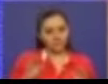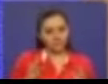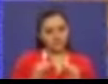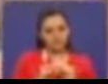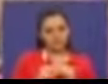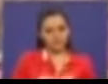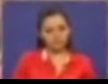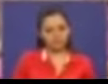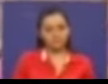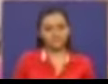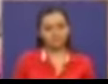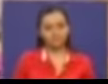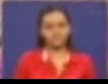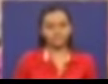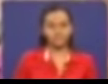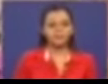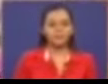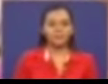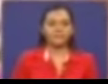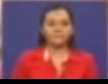compañeros.